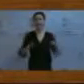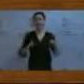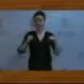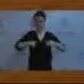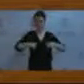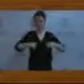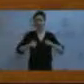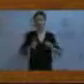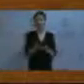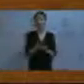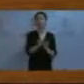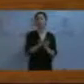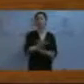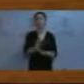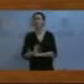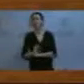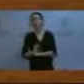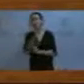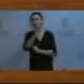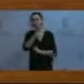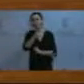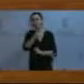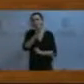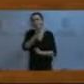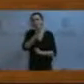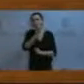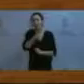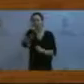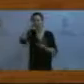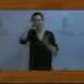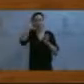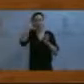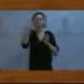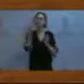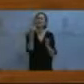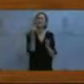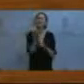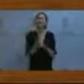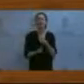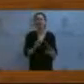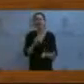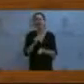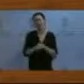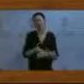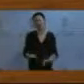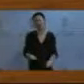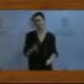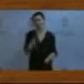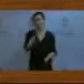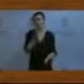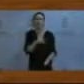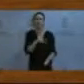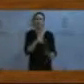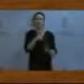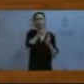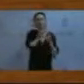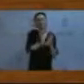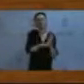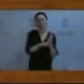yo creo que es una cosa razonable la que estamos planteando, que sea efectivamente aplicada, ¿no? Porque tenemos, por desgracia, pues otras